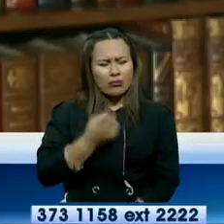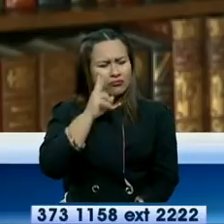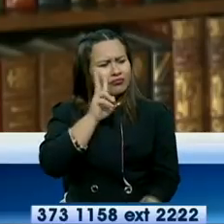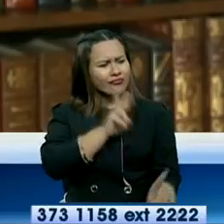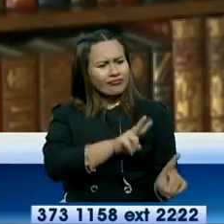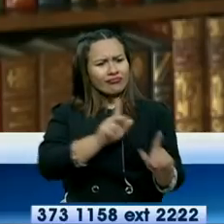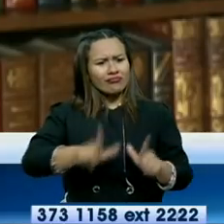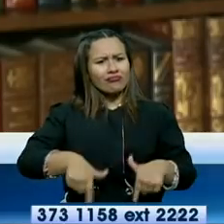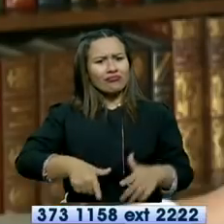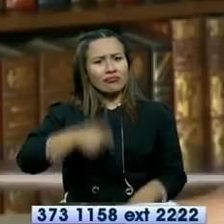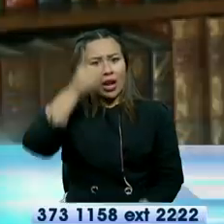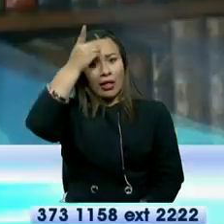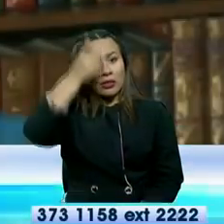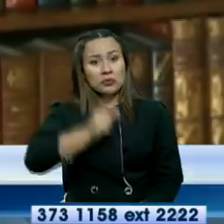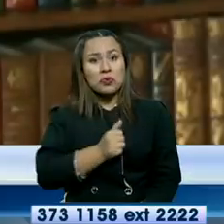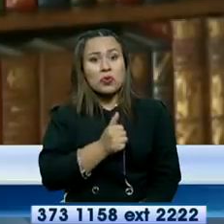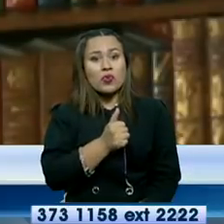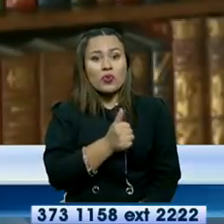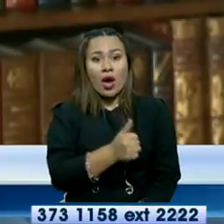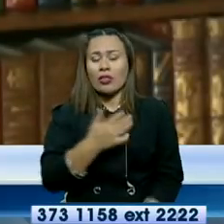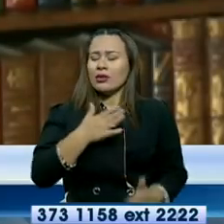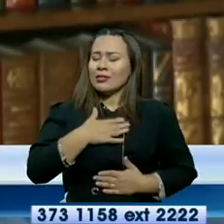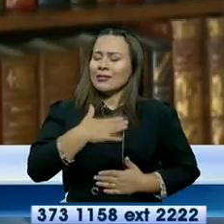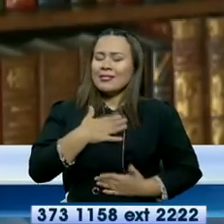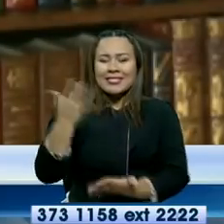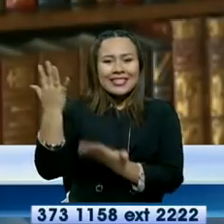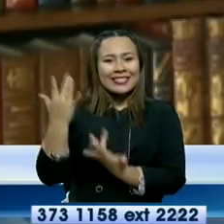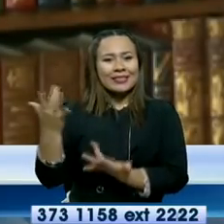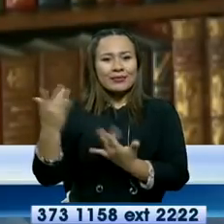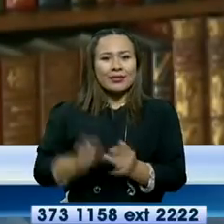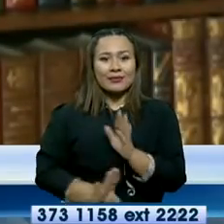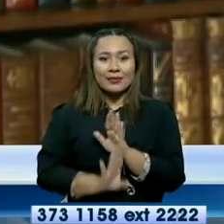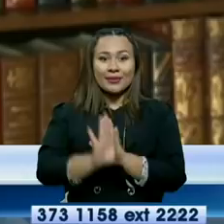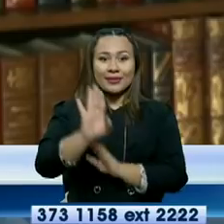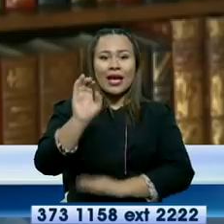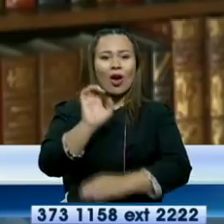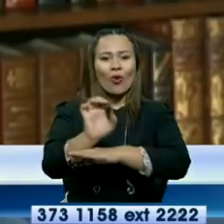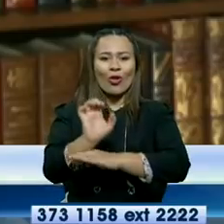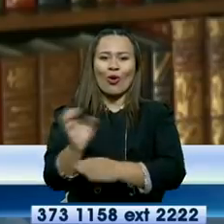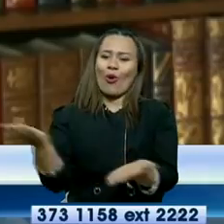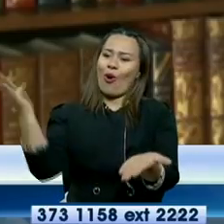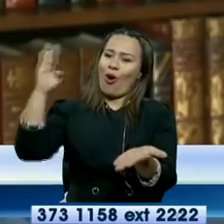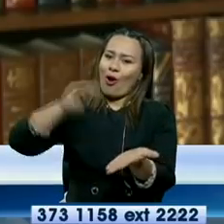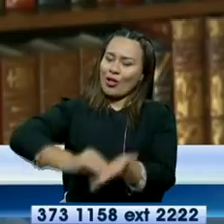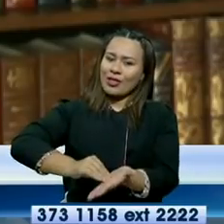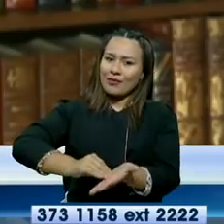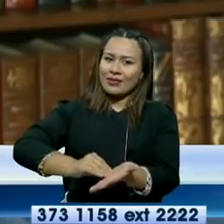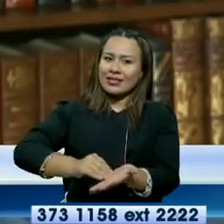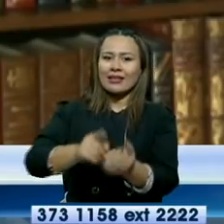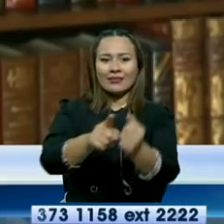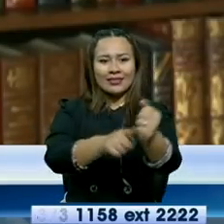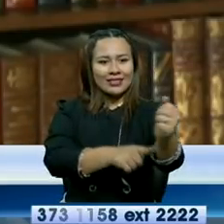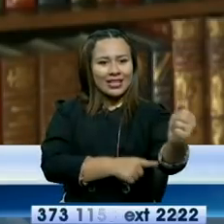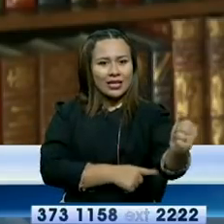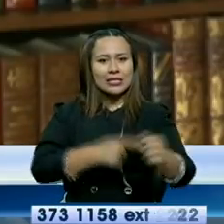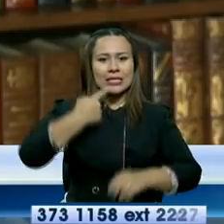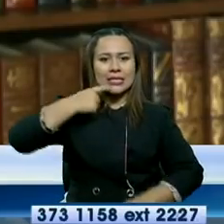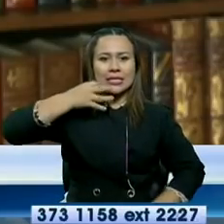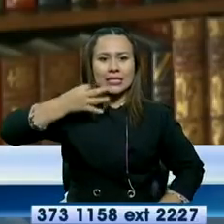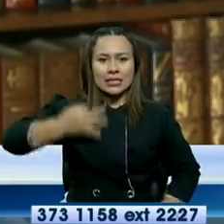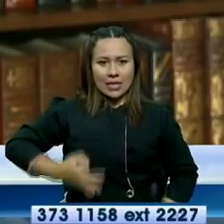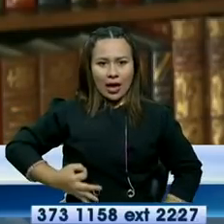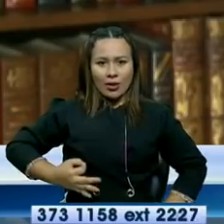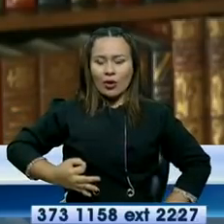un síntoma esperanzador de que el Ecuador va a volver a sus tradiciones de seriedad,